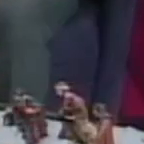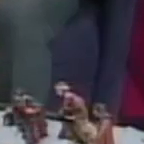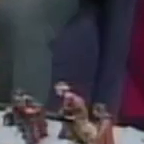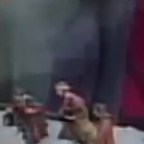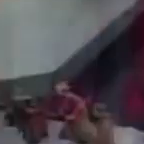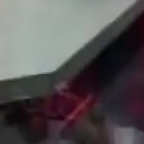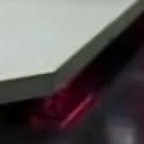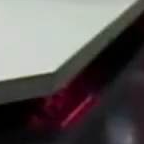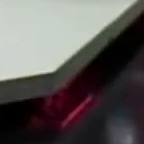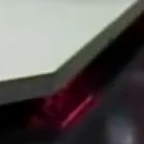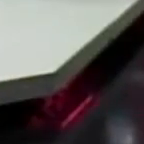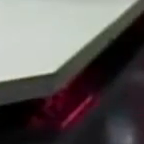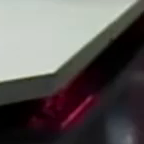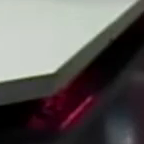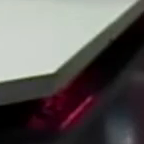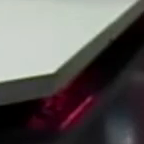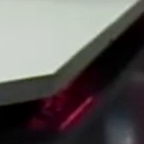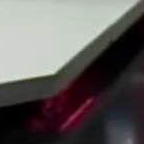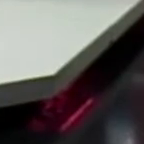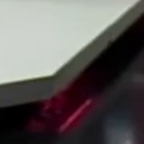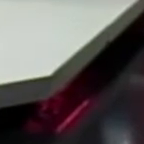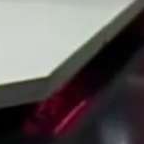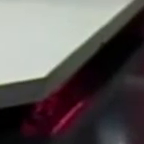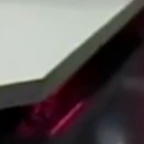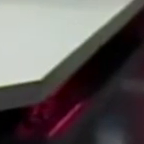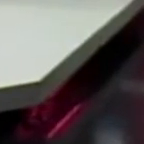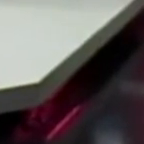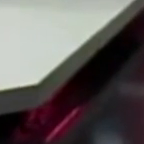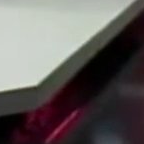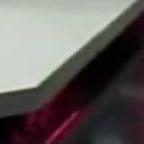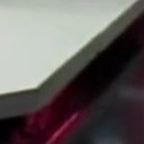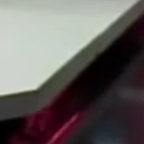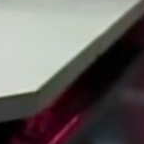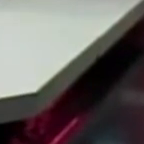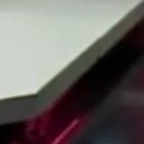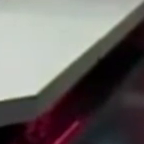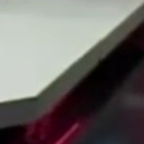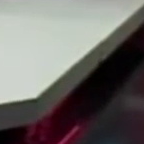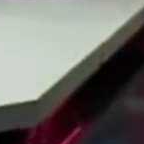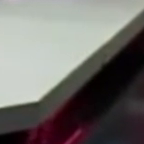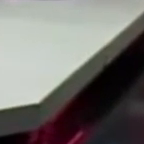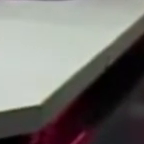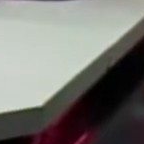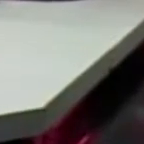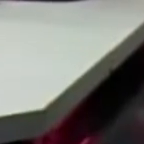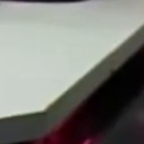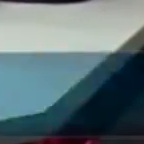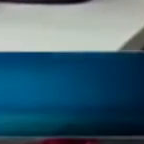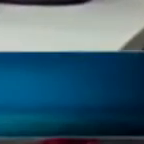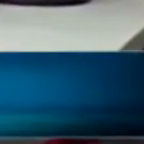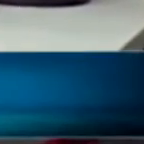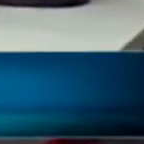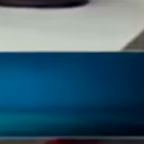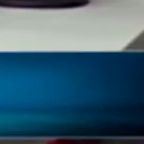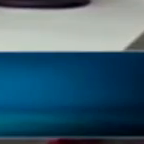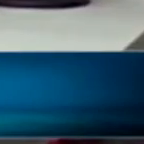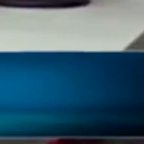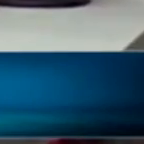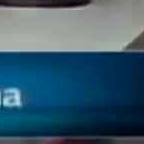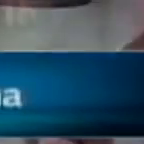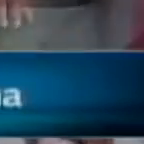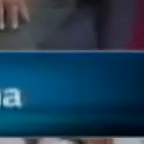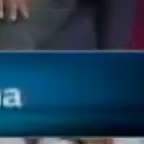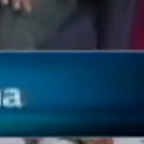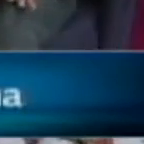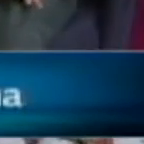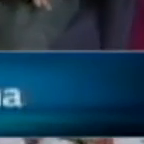la operatividad de este proyecto? Bueno, el sistema consiste en, para poder operarlo se necesitó una bomba